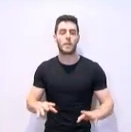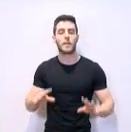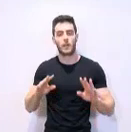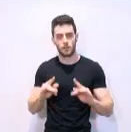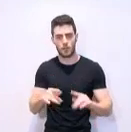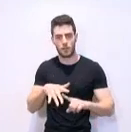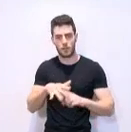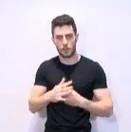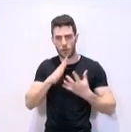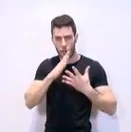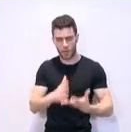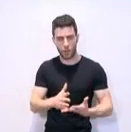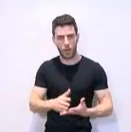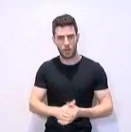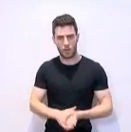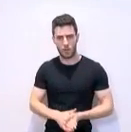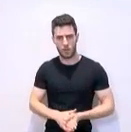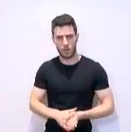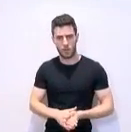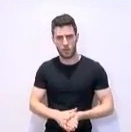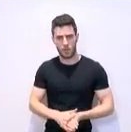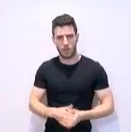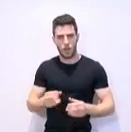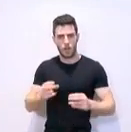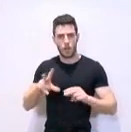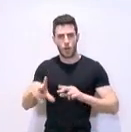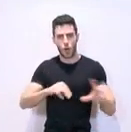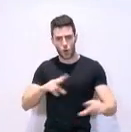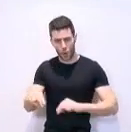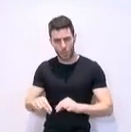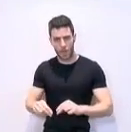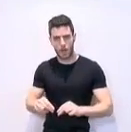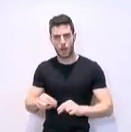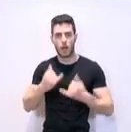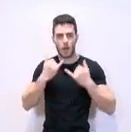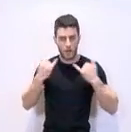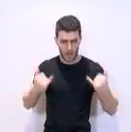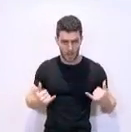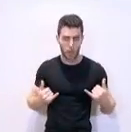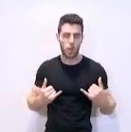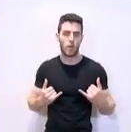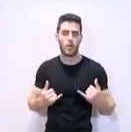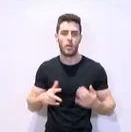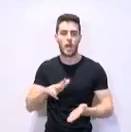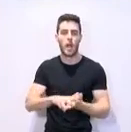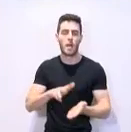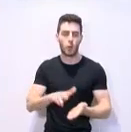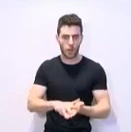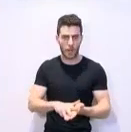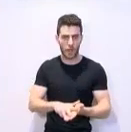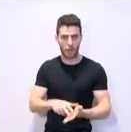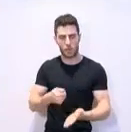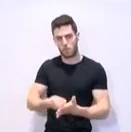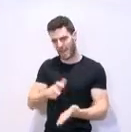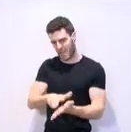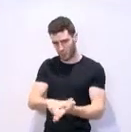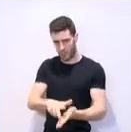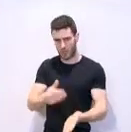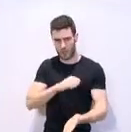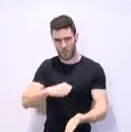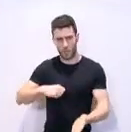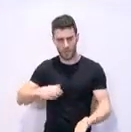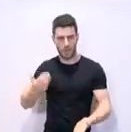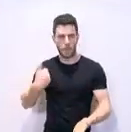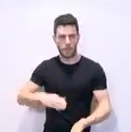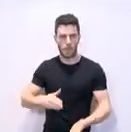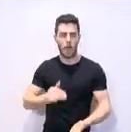este contexto en el que llenar la cesta de la compra, pagar la factura de la luz o acceder a una hipoteca o pagar la hipoteca que ya se tiene concedida